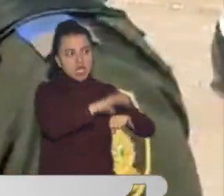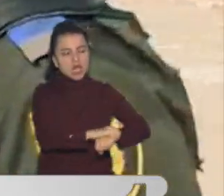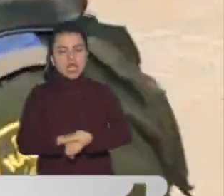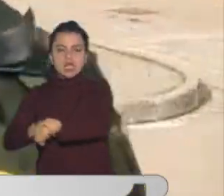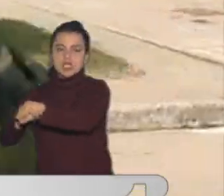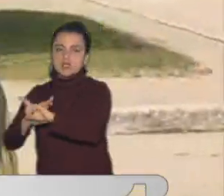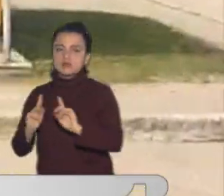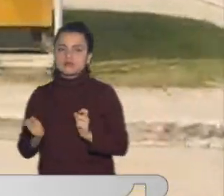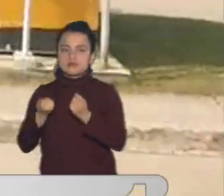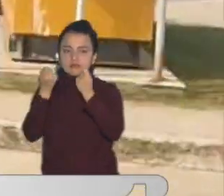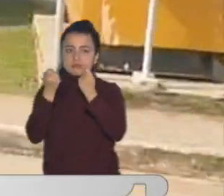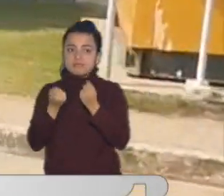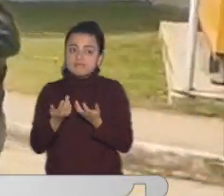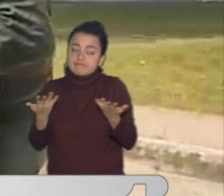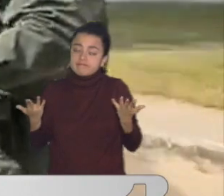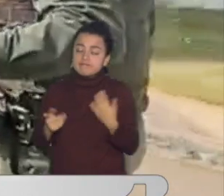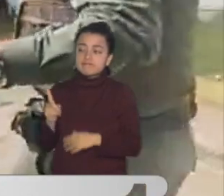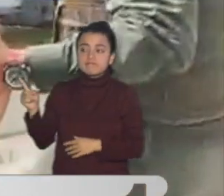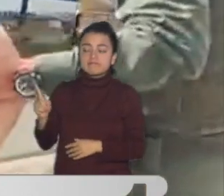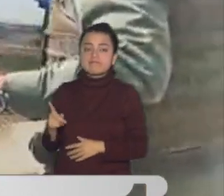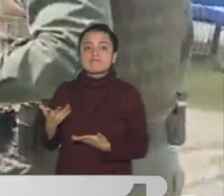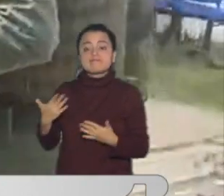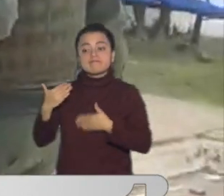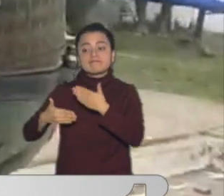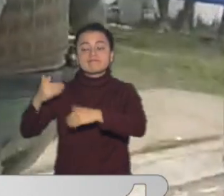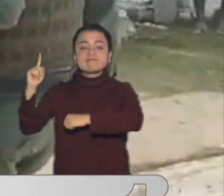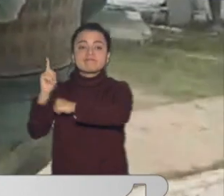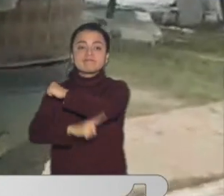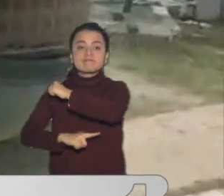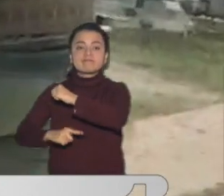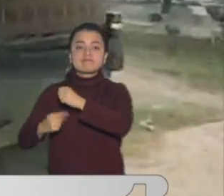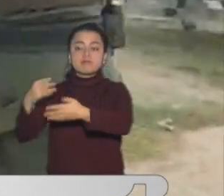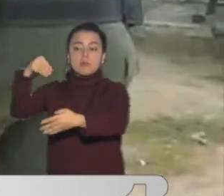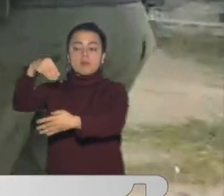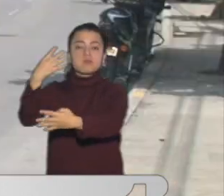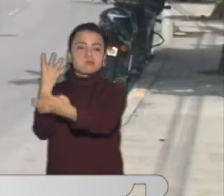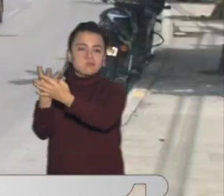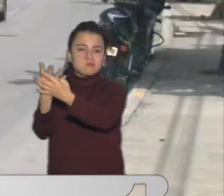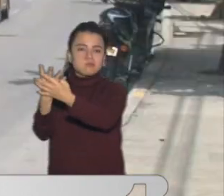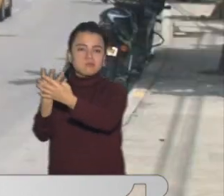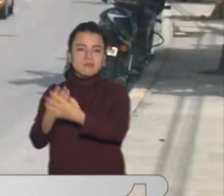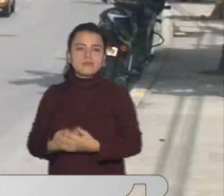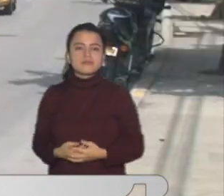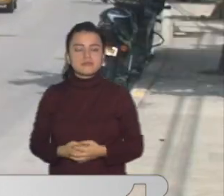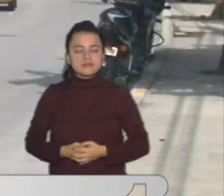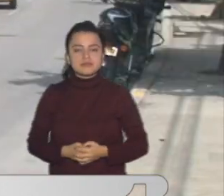El sindicado ahora deberá enfrentar este proceso judicial tras las rejas.